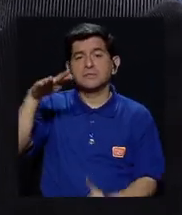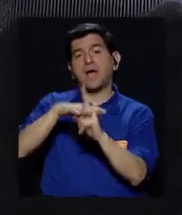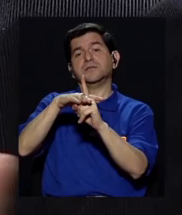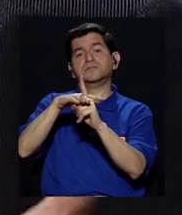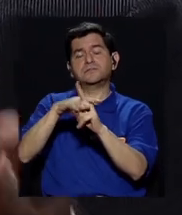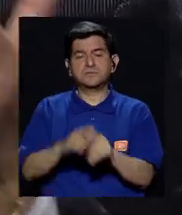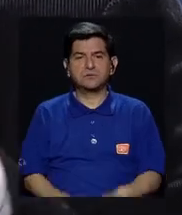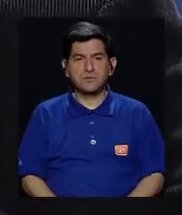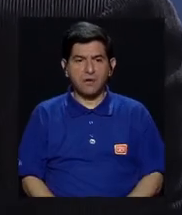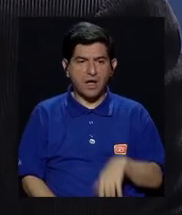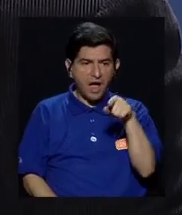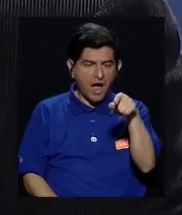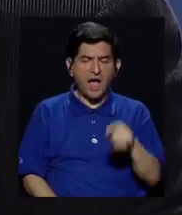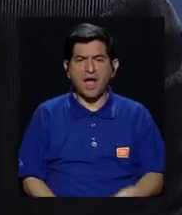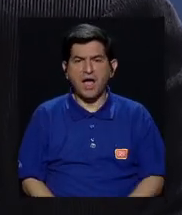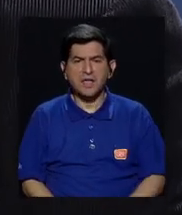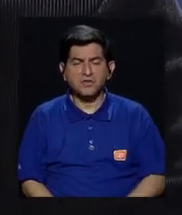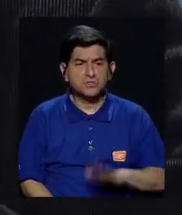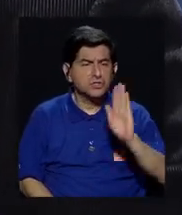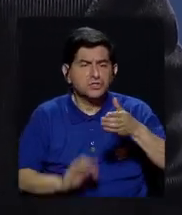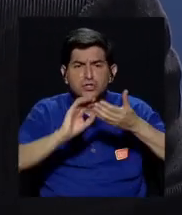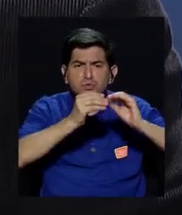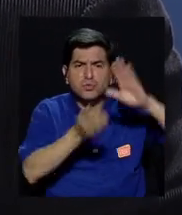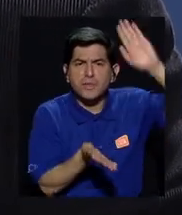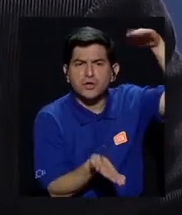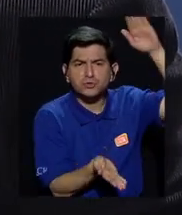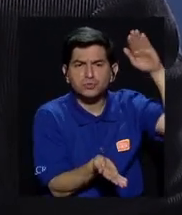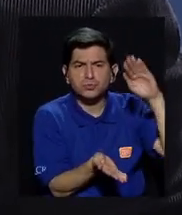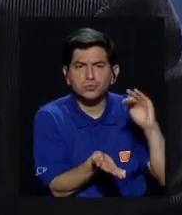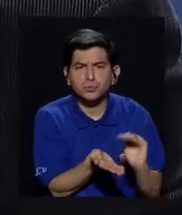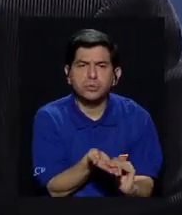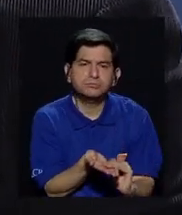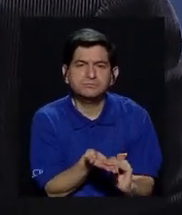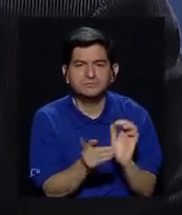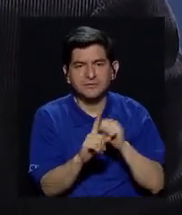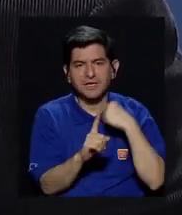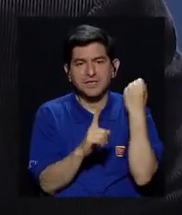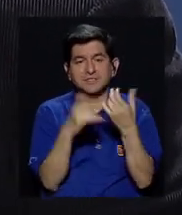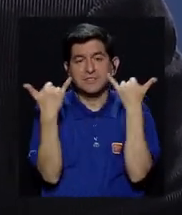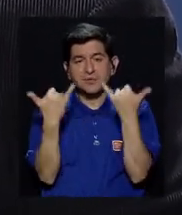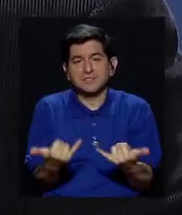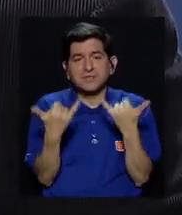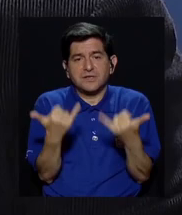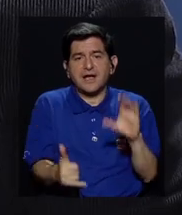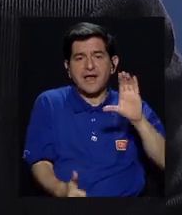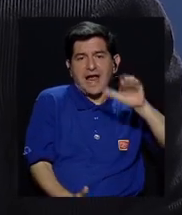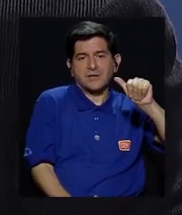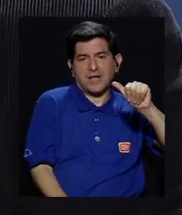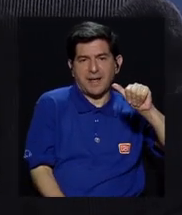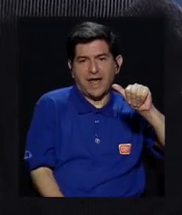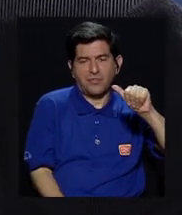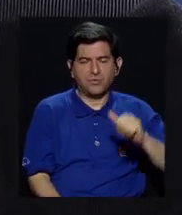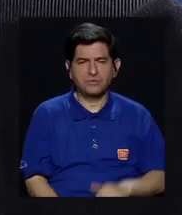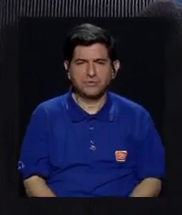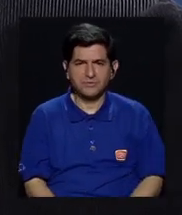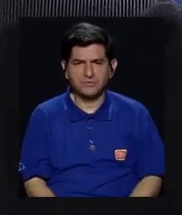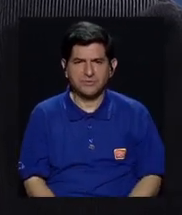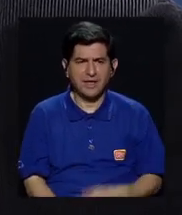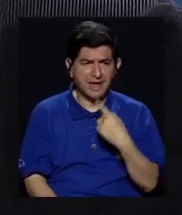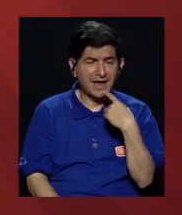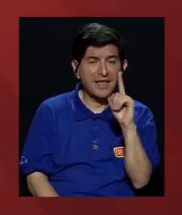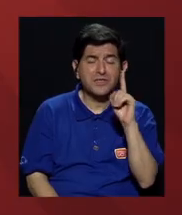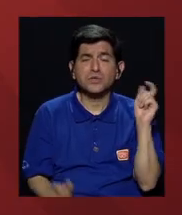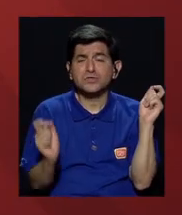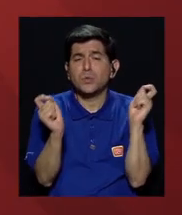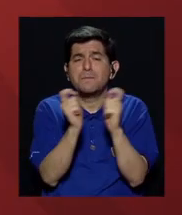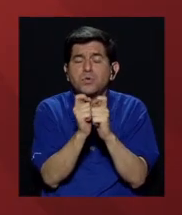aparece es de ventas otros de las acciones del partido ciudad se van a la baja y en esa situación estado y carlos alvarado sin embargo que él ha llamado como